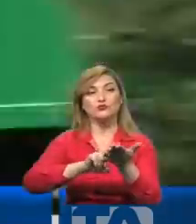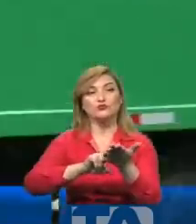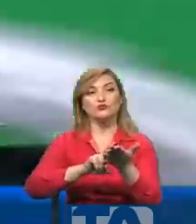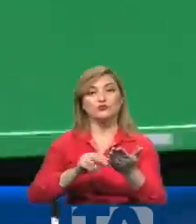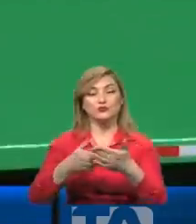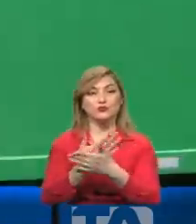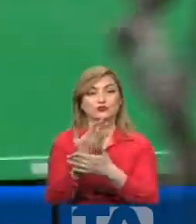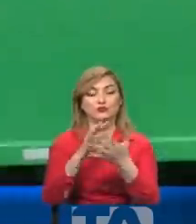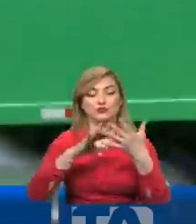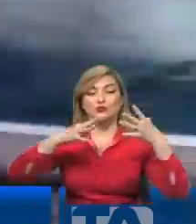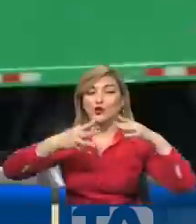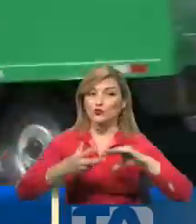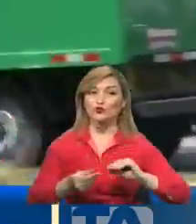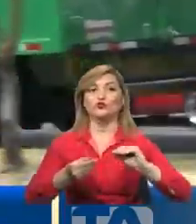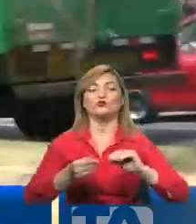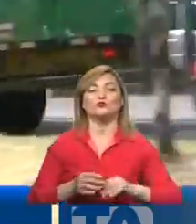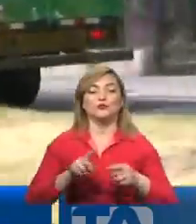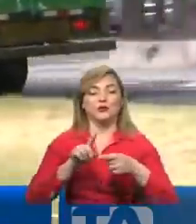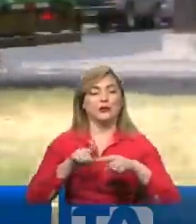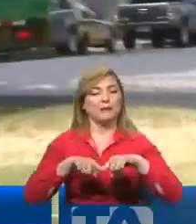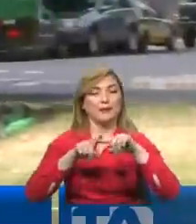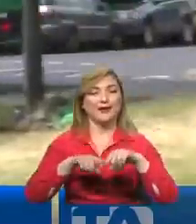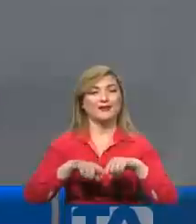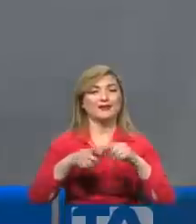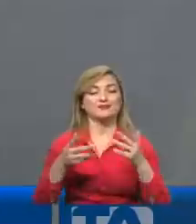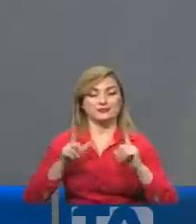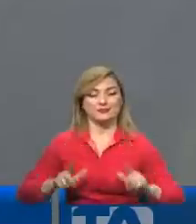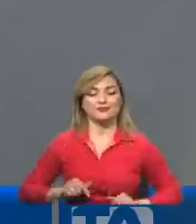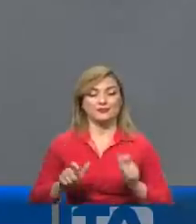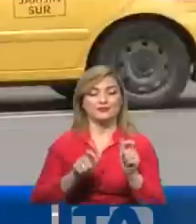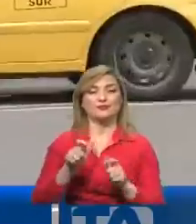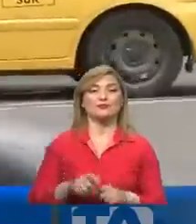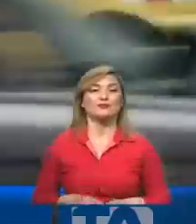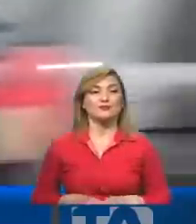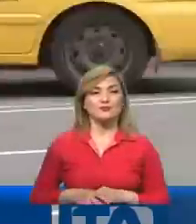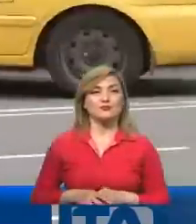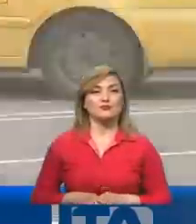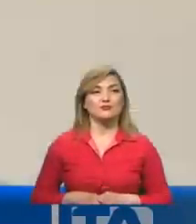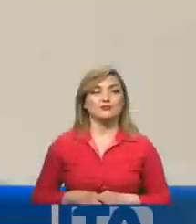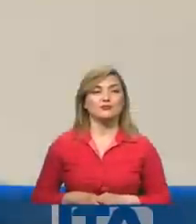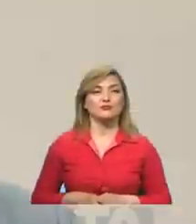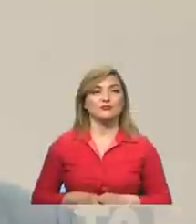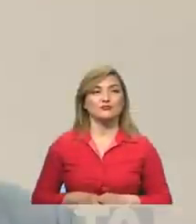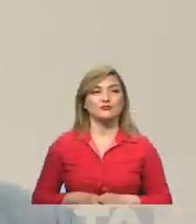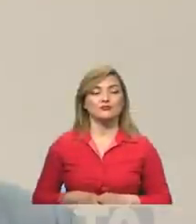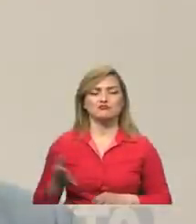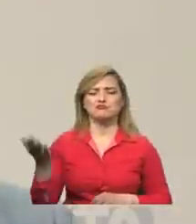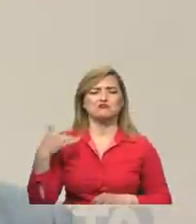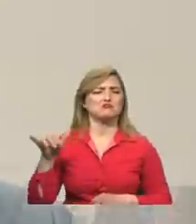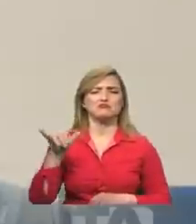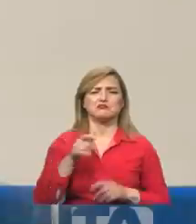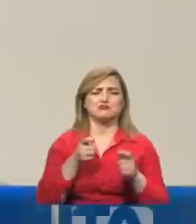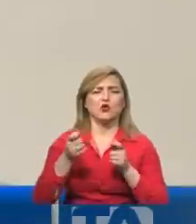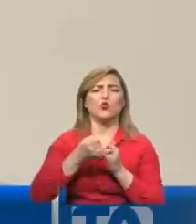establecer una nueva resolución que dependerá de los indicadores de salud de la ciudad. Tal cual como lo hemos venido manejando